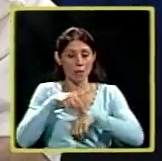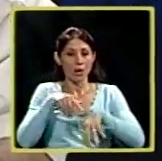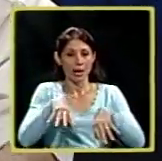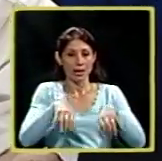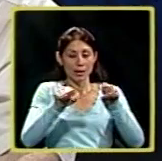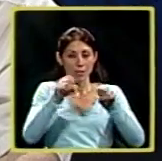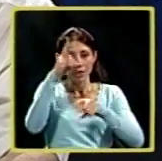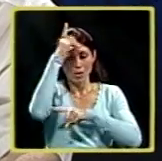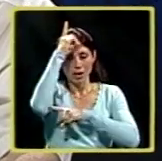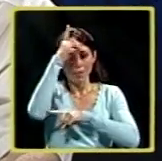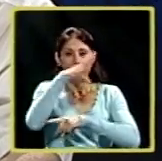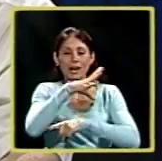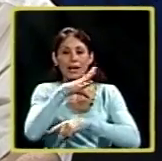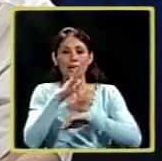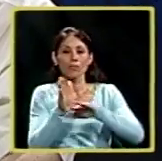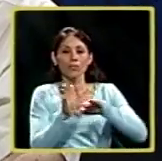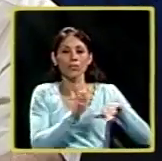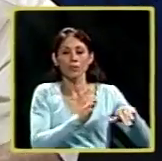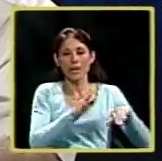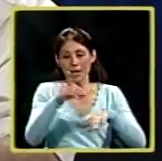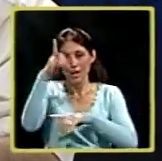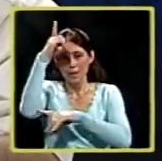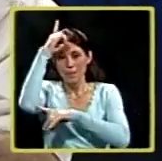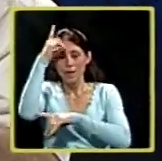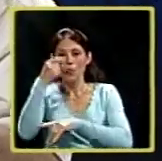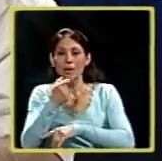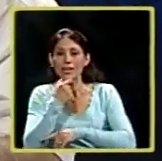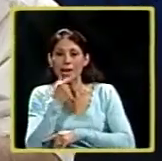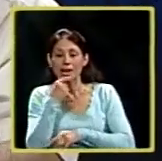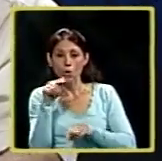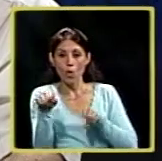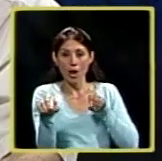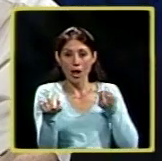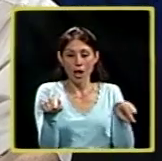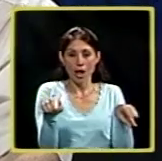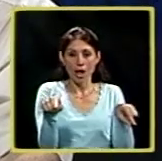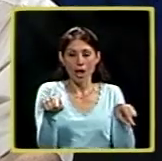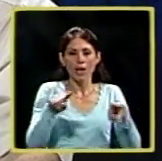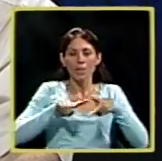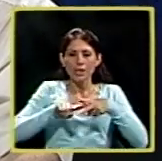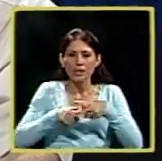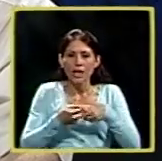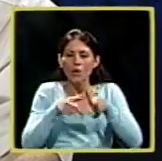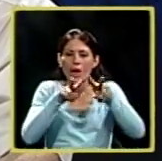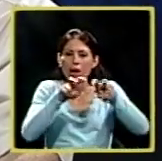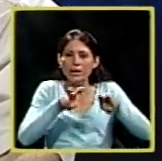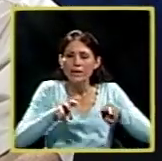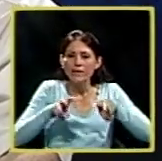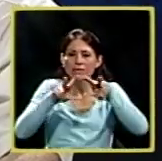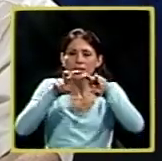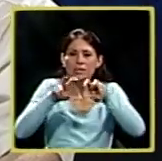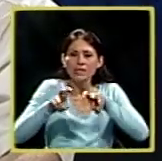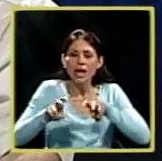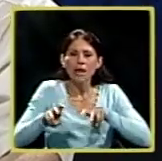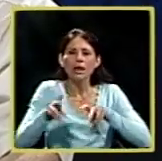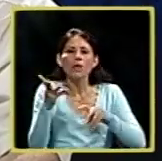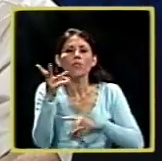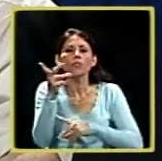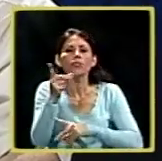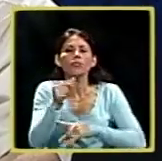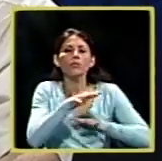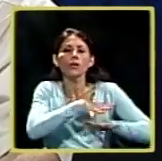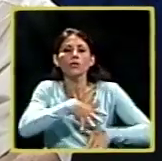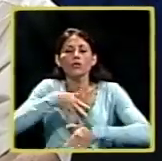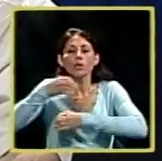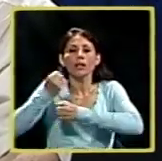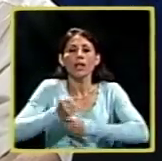Alemán, y el Imperio Británico, empezaron a revisar su mortalidad de soldados y llegaron a la conclusión